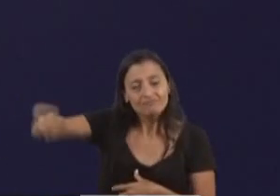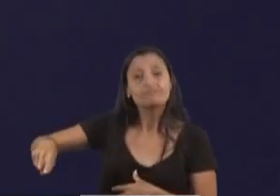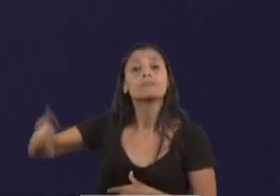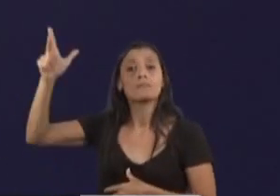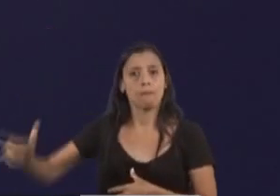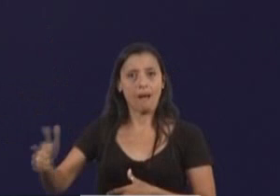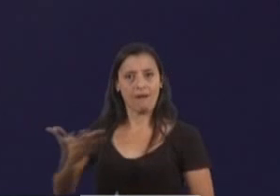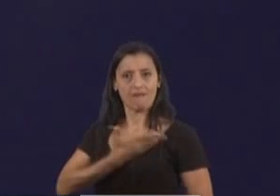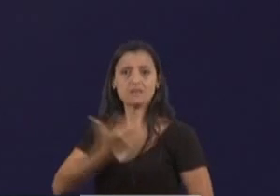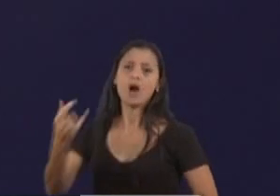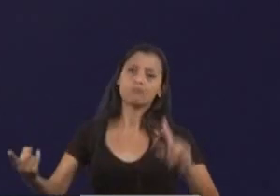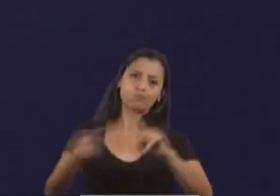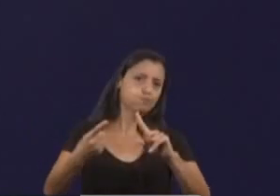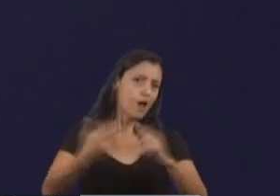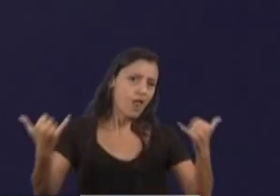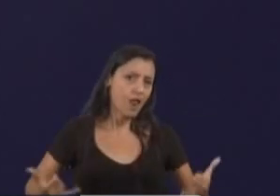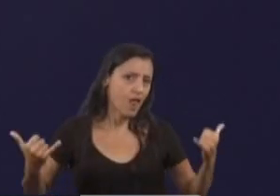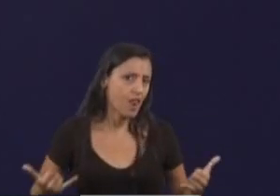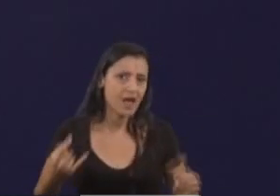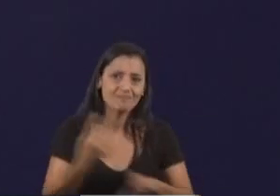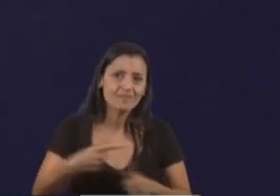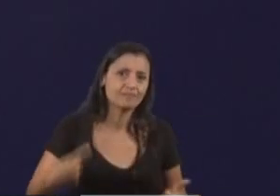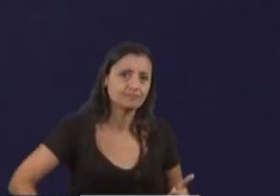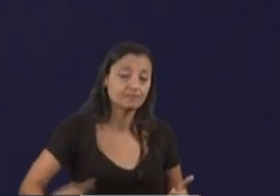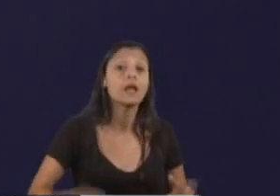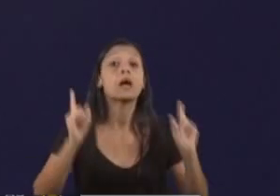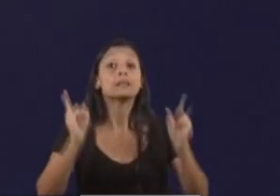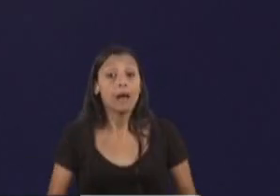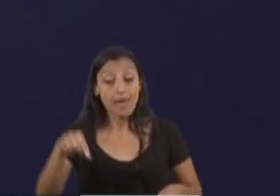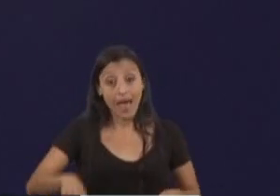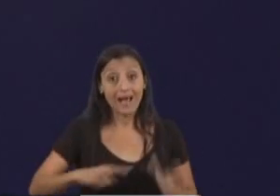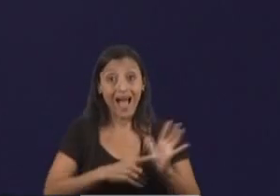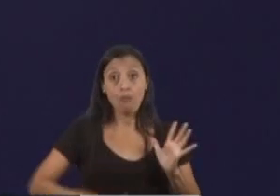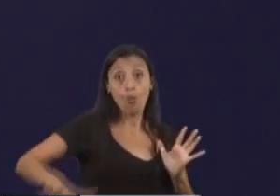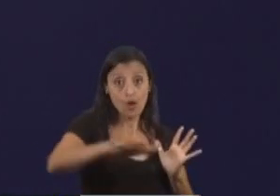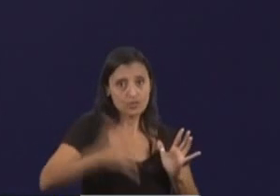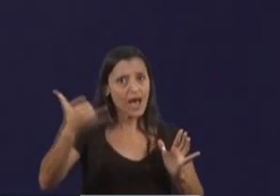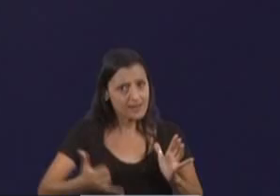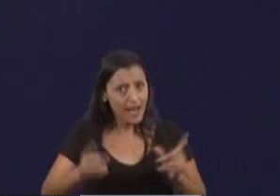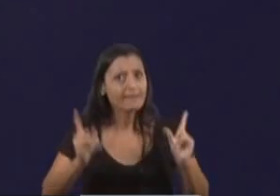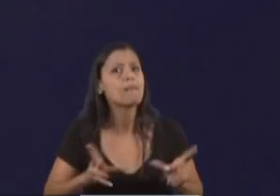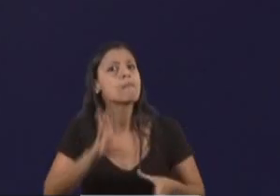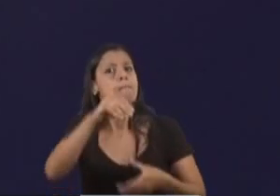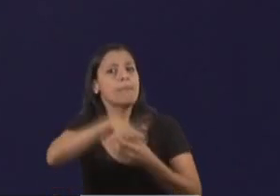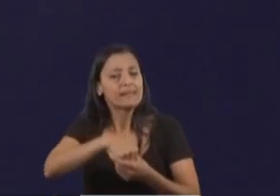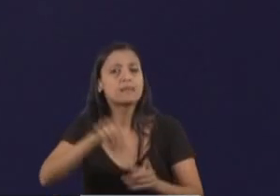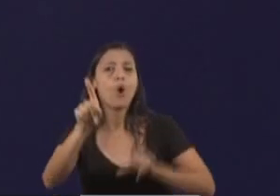e incluso han participado aquí en Buenos Aires de algunos